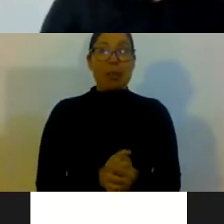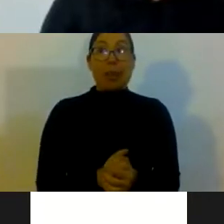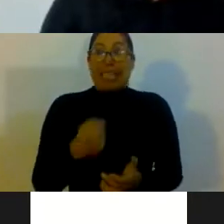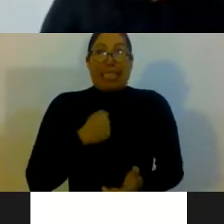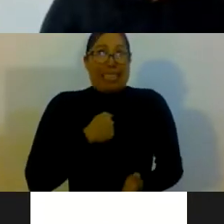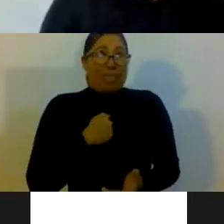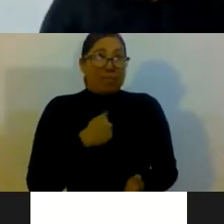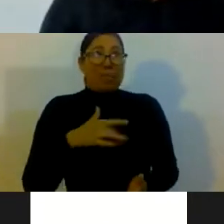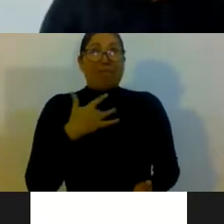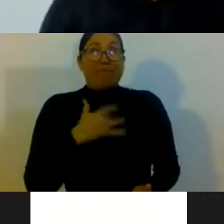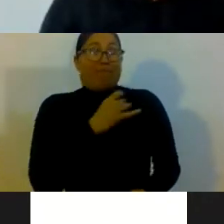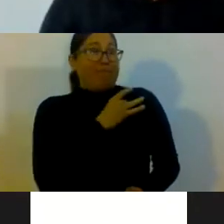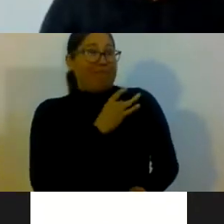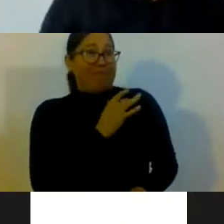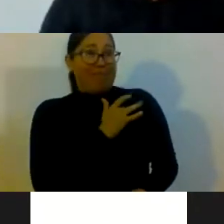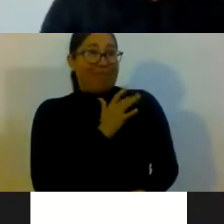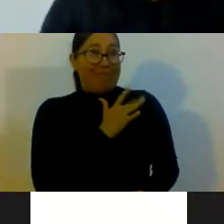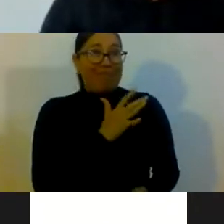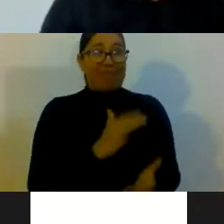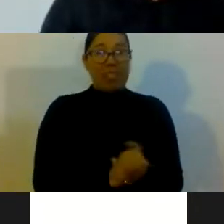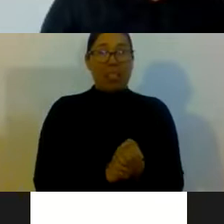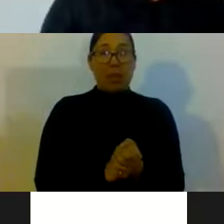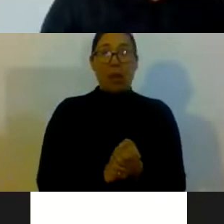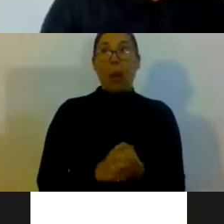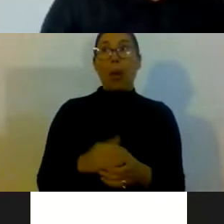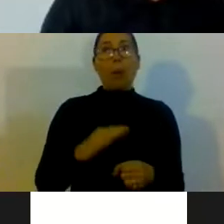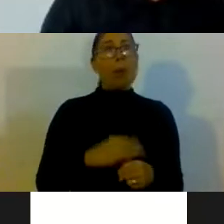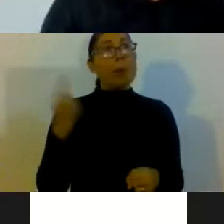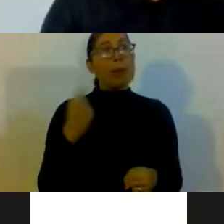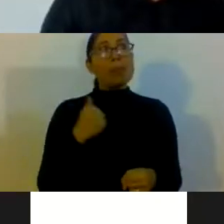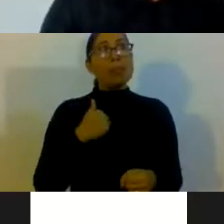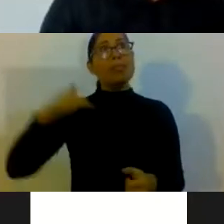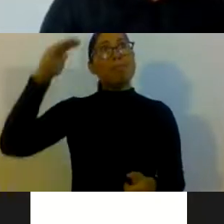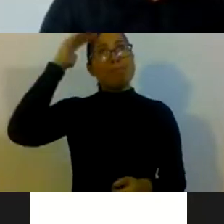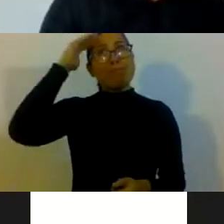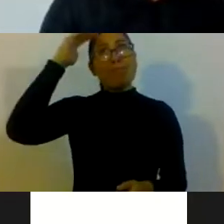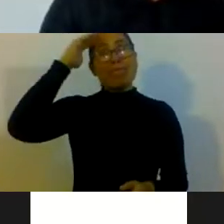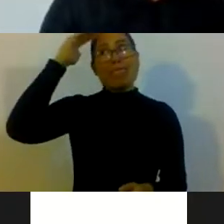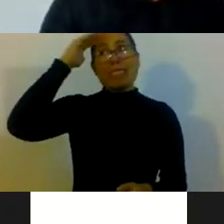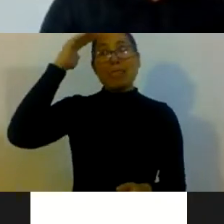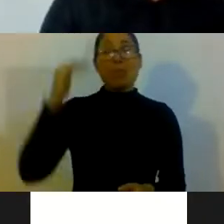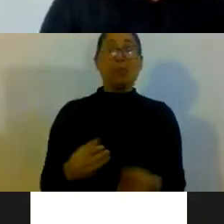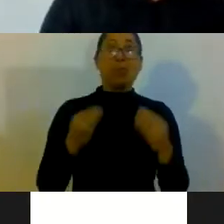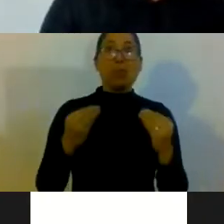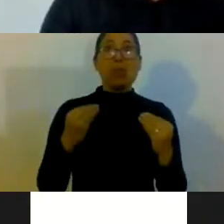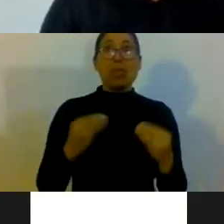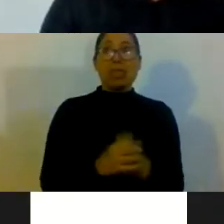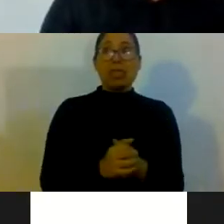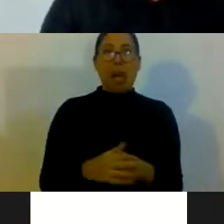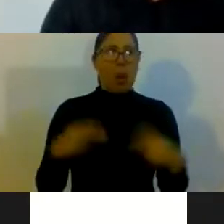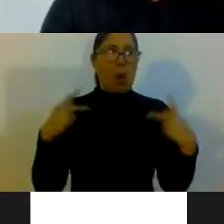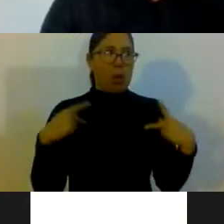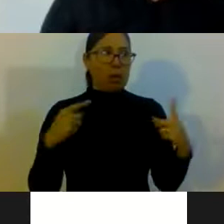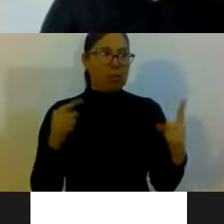sea, sí me pongo a pensar en asuntos así, o sea, en cosas así de que, o sea, que llegara a hacerle alguien a mi niño algo. Y la verdad, pues me ha